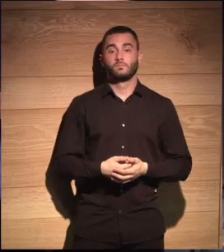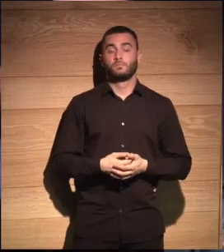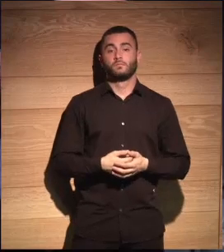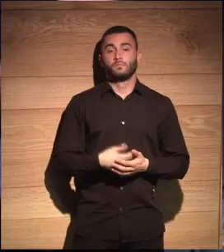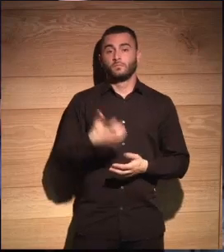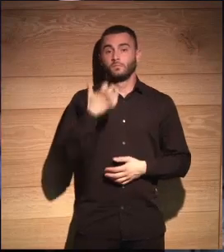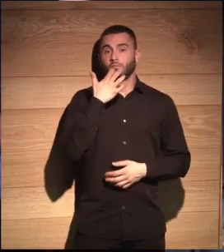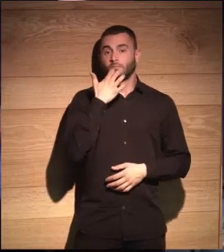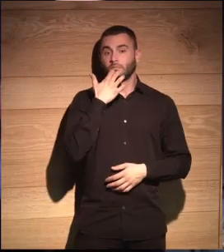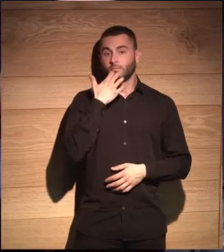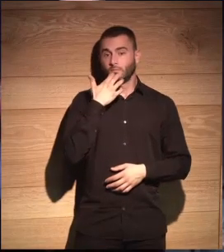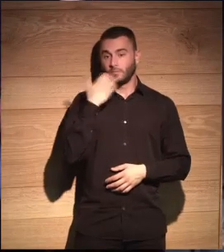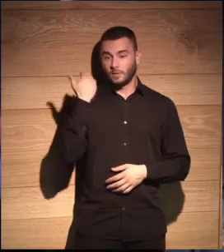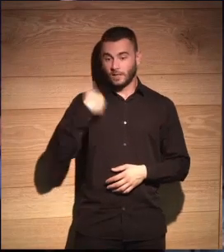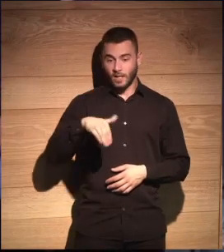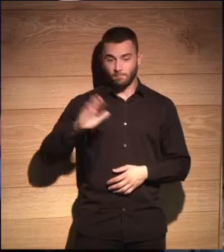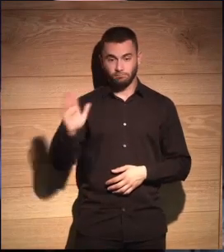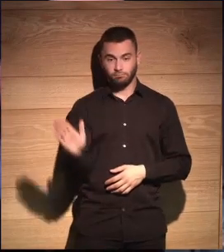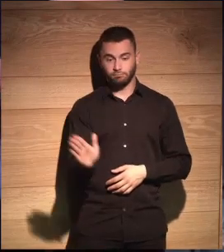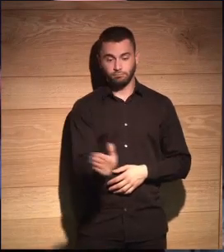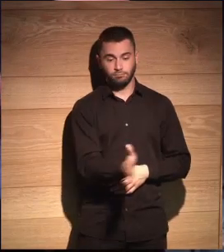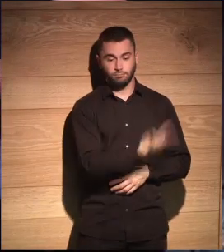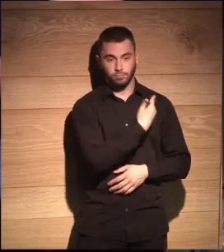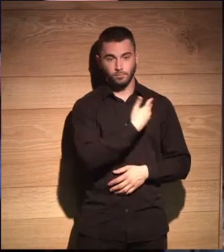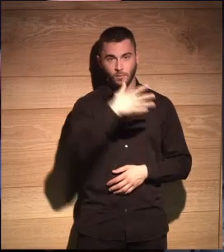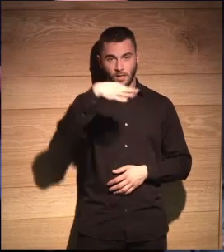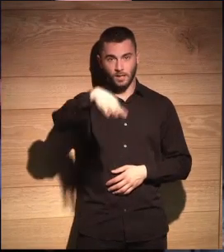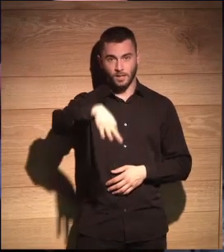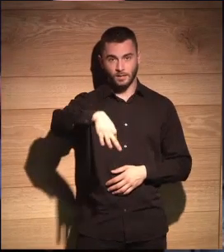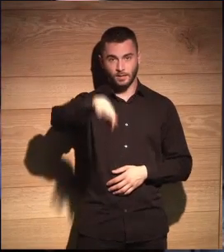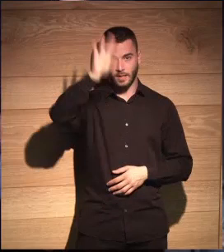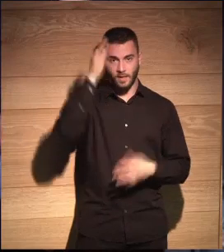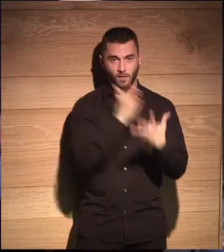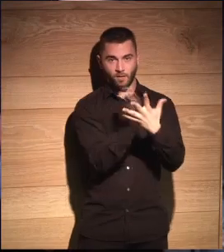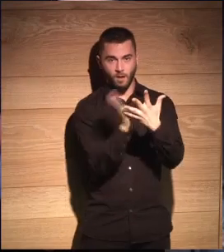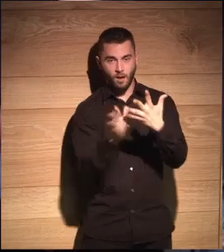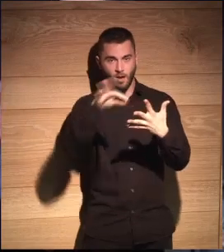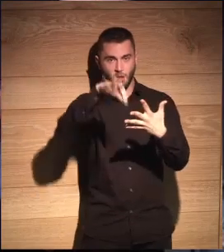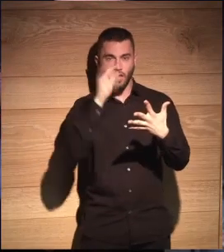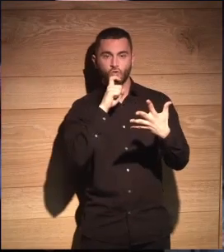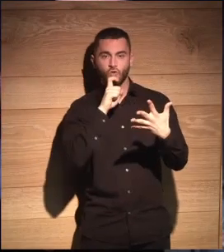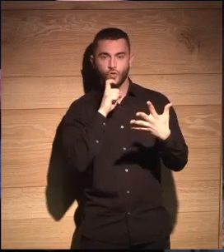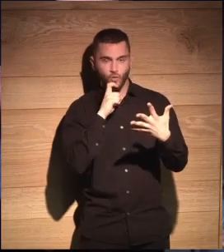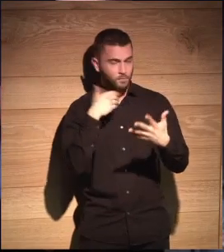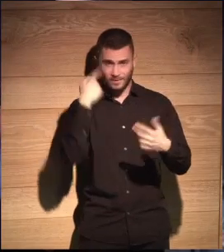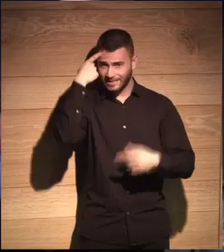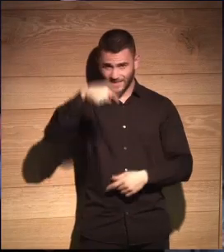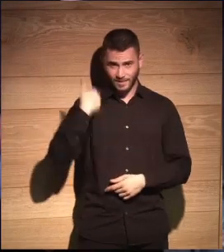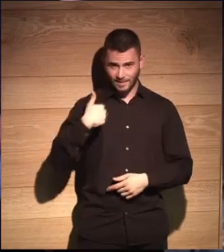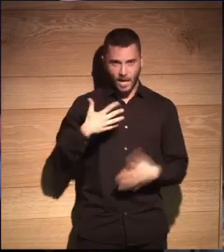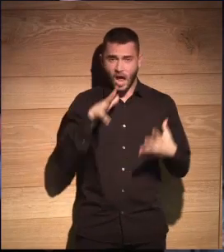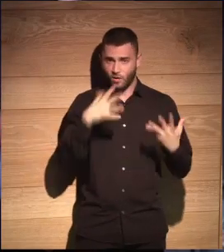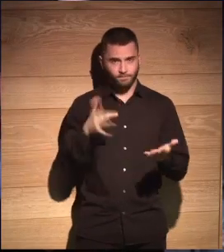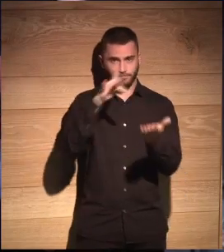has quitado esa capa, has decidido todas tus opciones cómo van a ser, ya es un poco disfrutar,